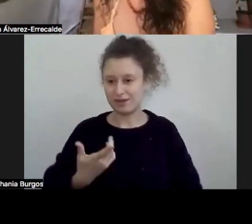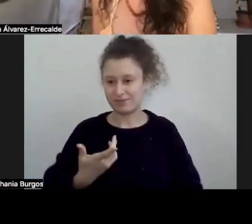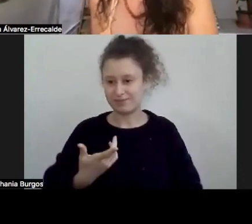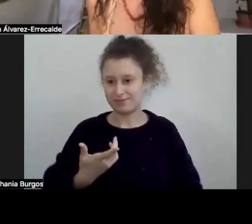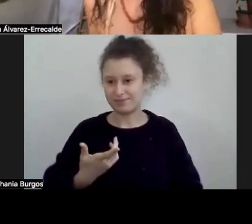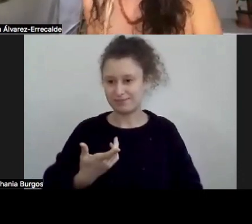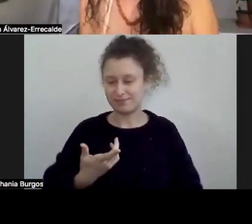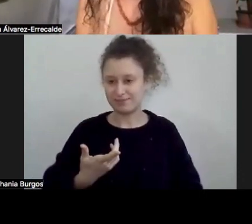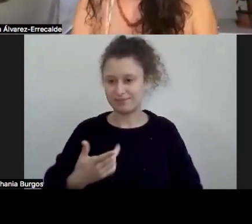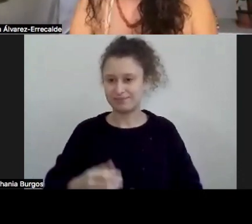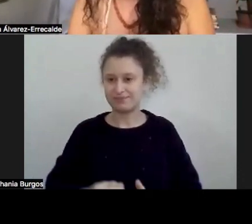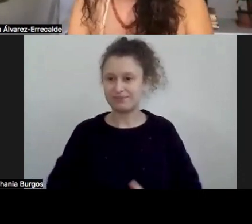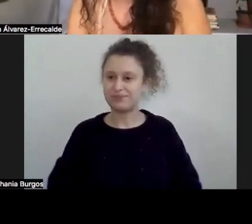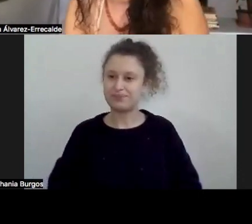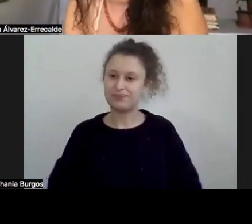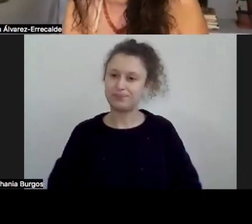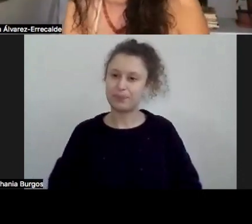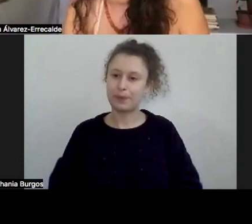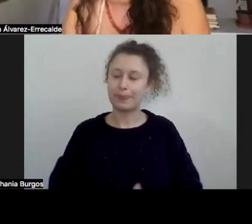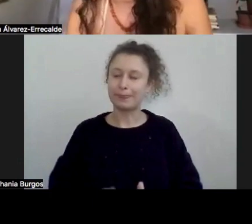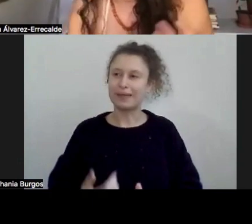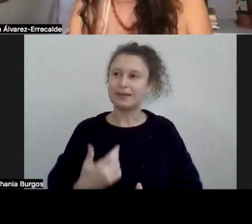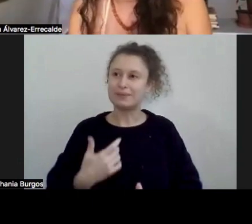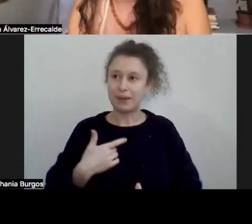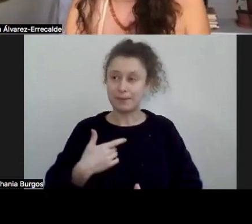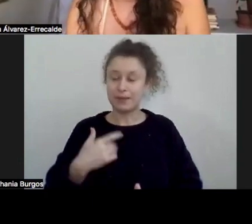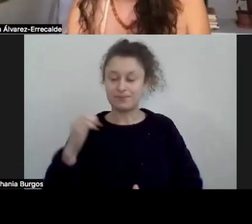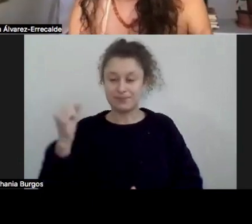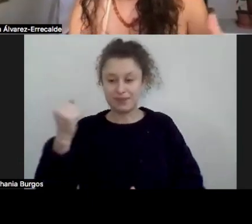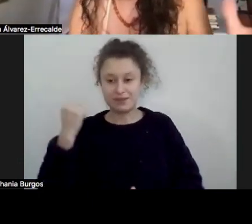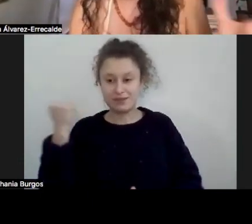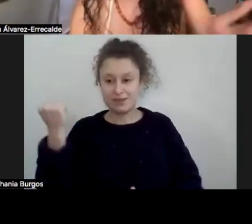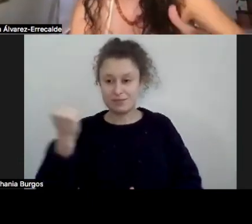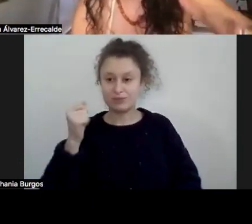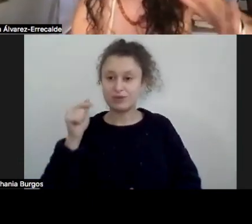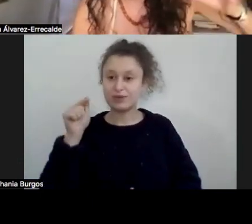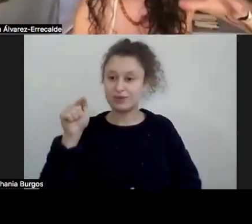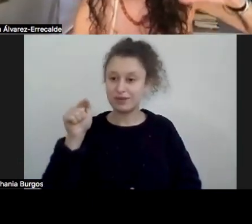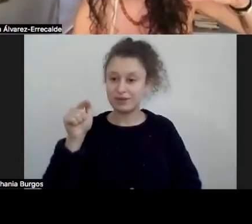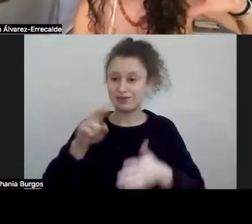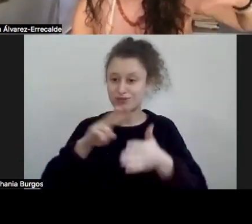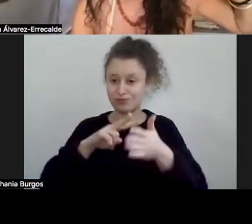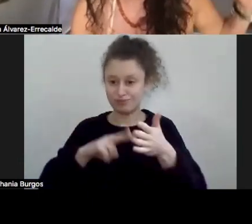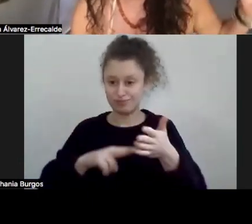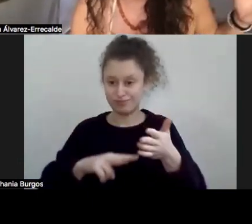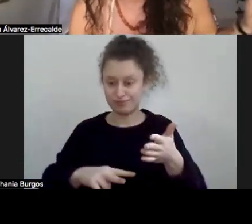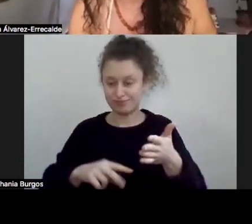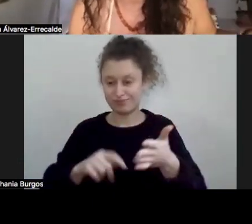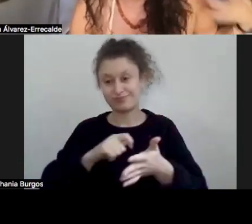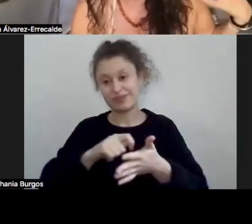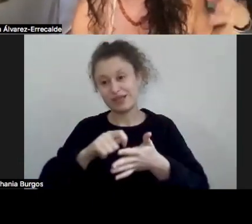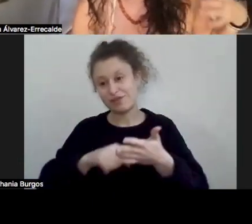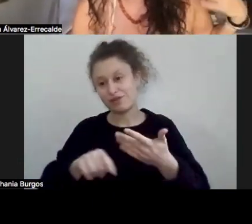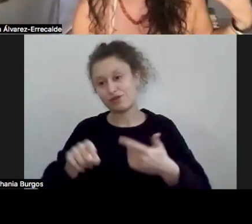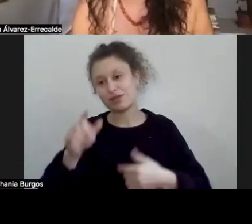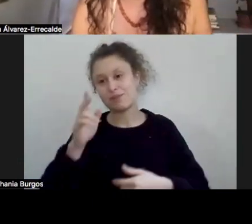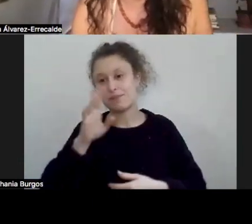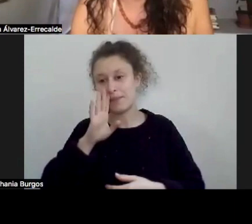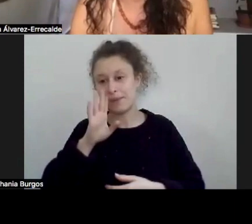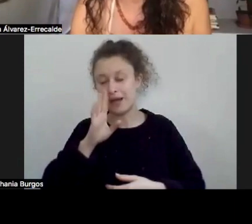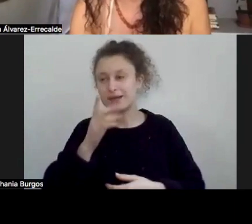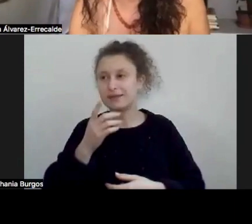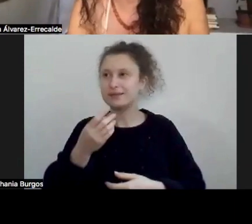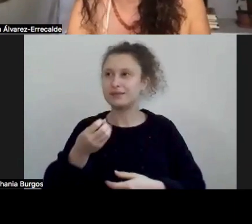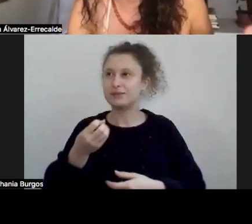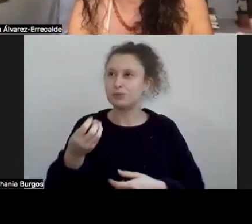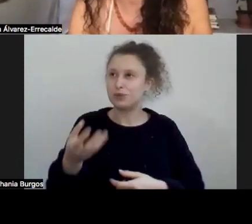Eh, este escrito me parece súper importante porque una de las cosas eh, del paradigma de cuidados y de